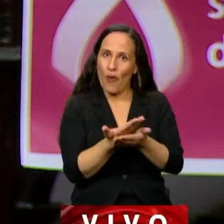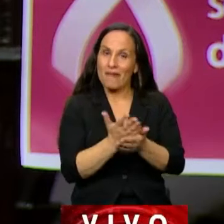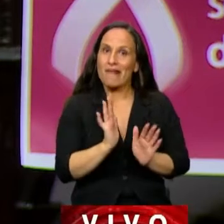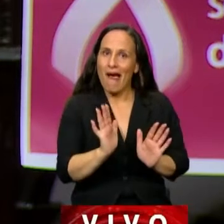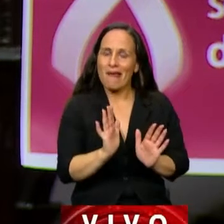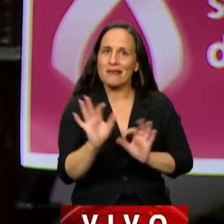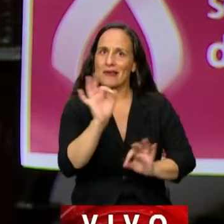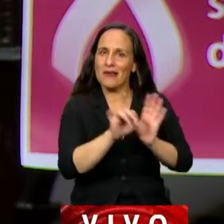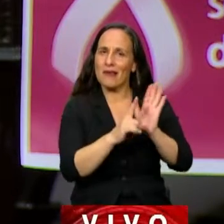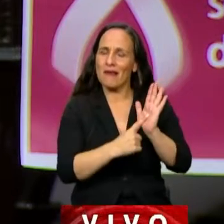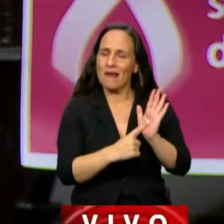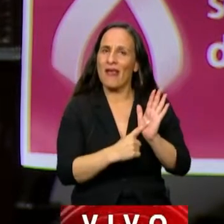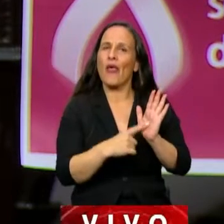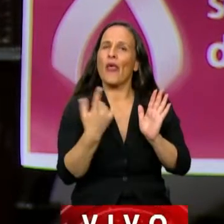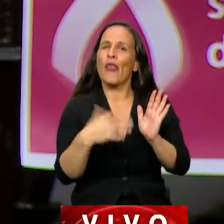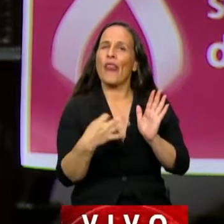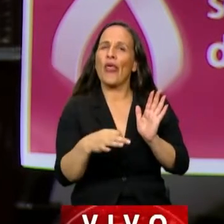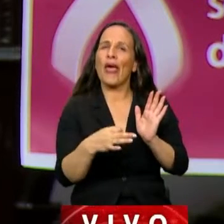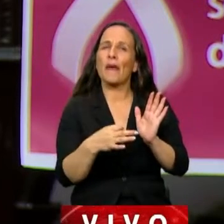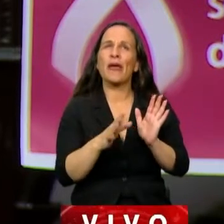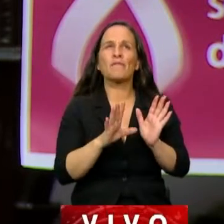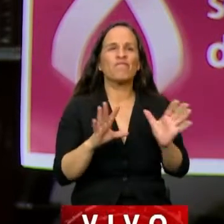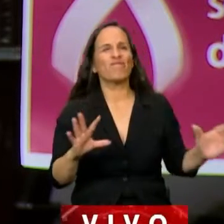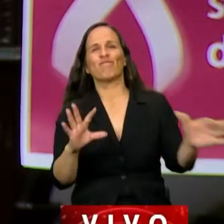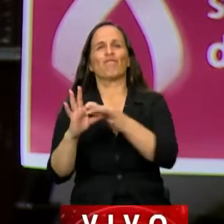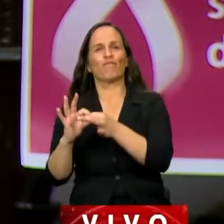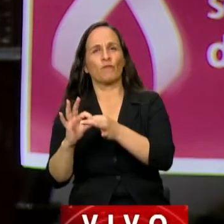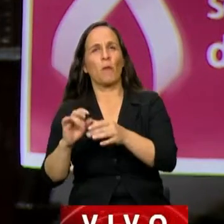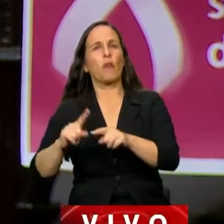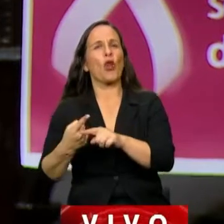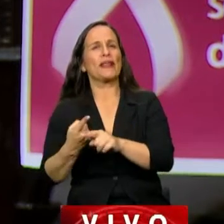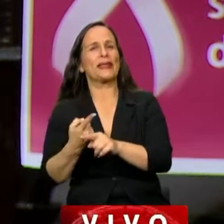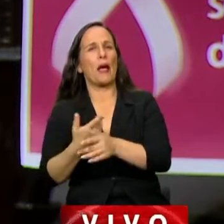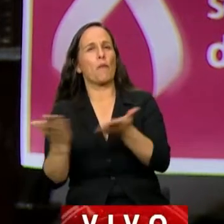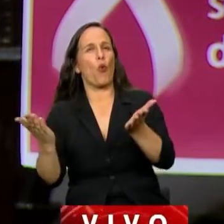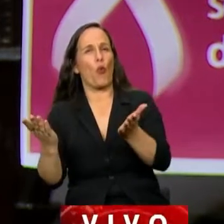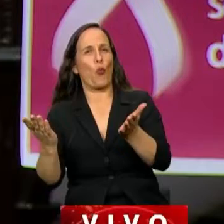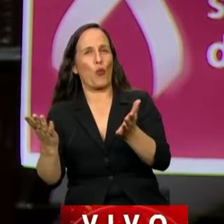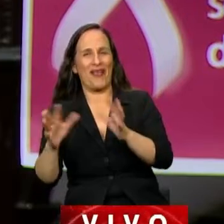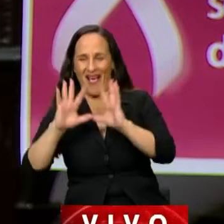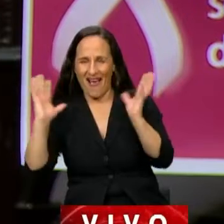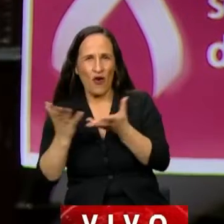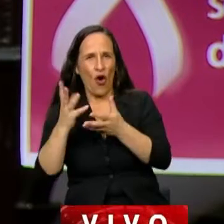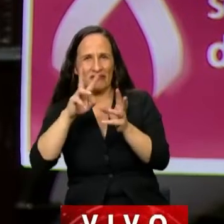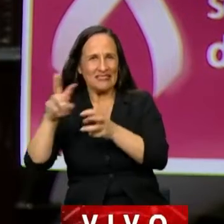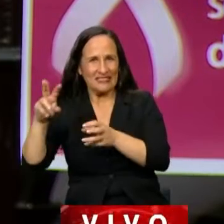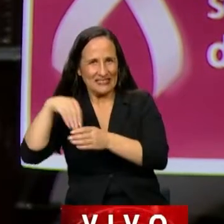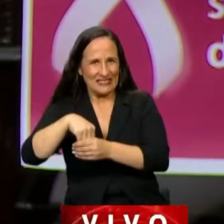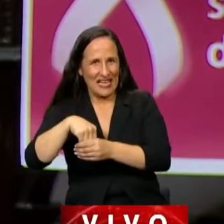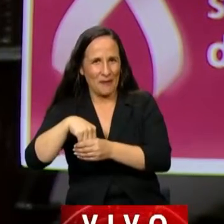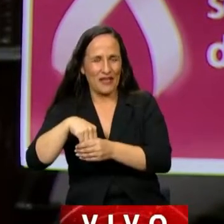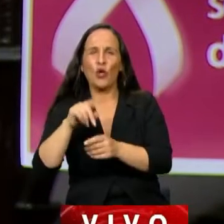características debe formar parte de una política pública integral por fuera